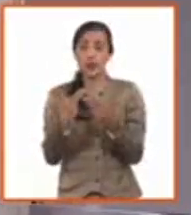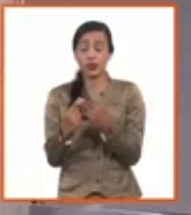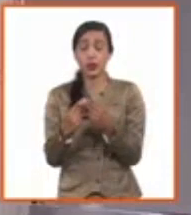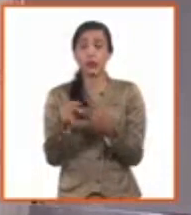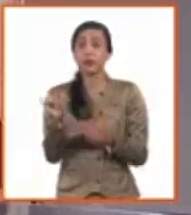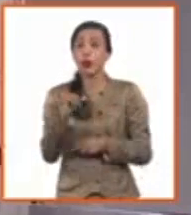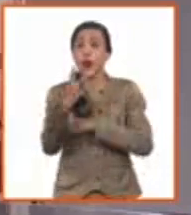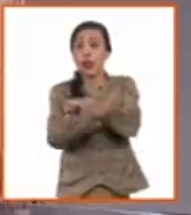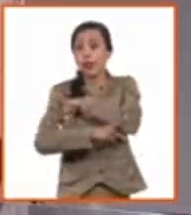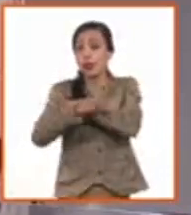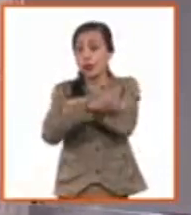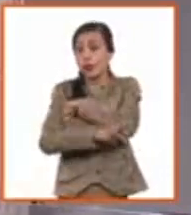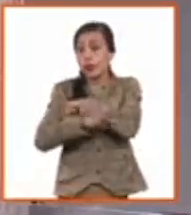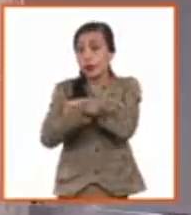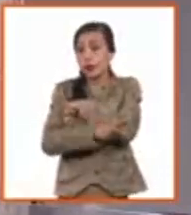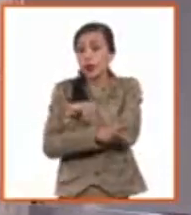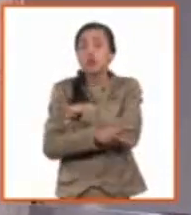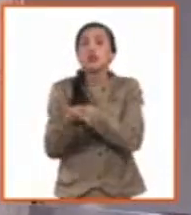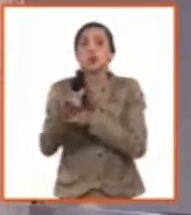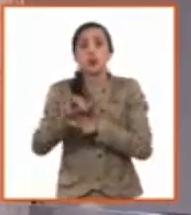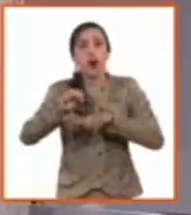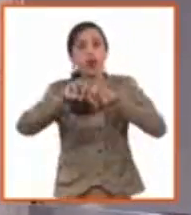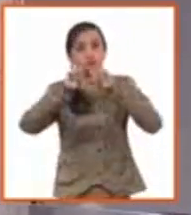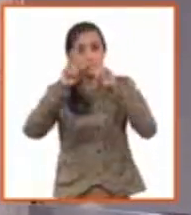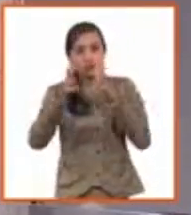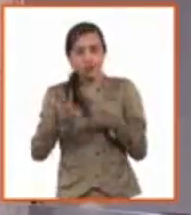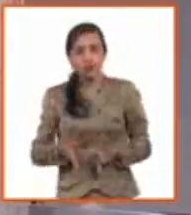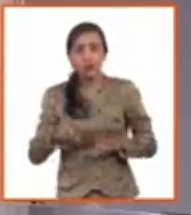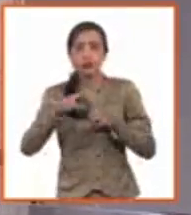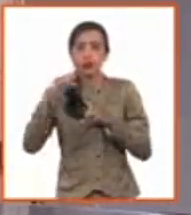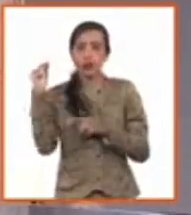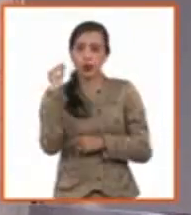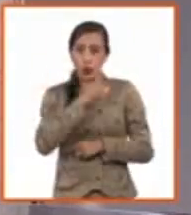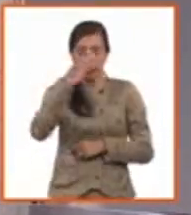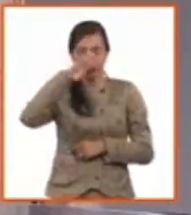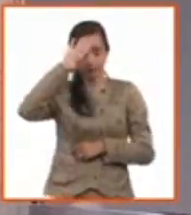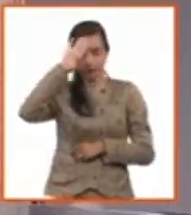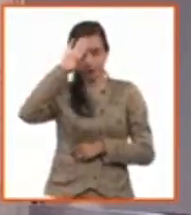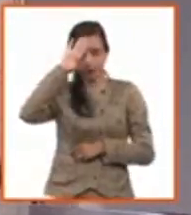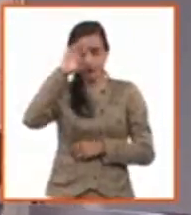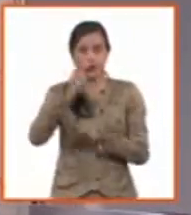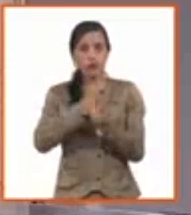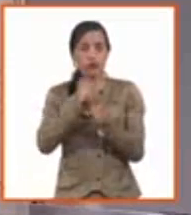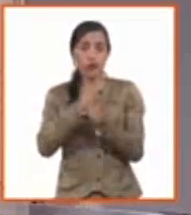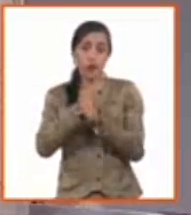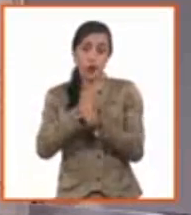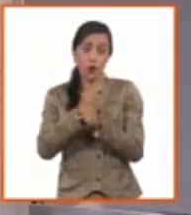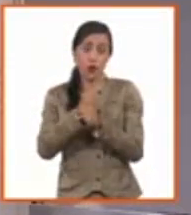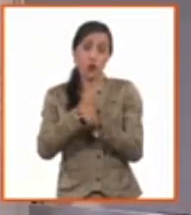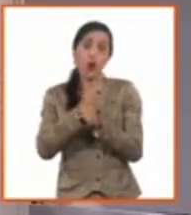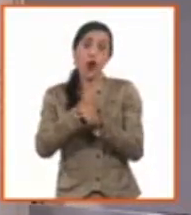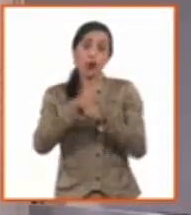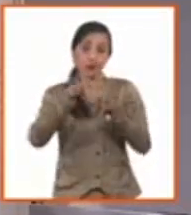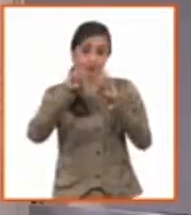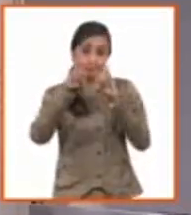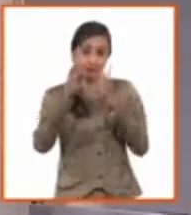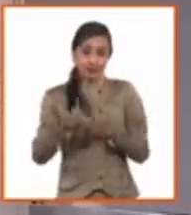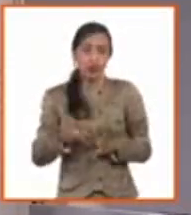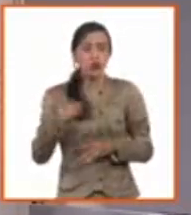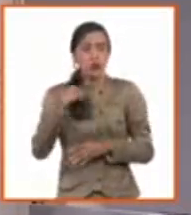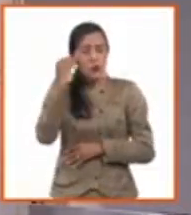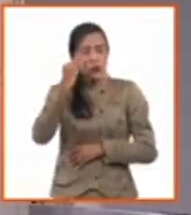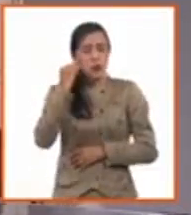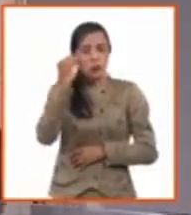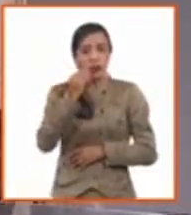dirección del país estuvieron soportados en tecnología o en plataformas de trabajo virtual y yo creo que